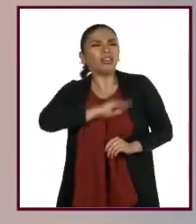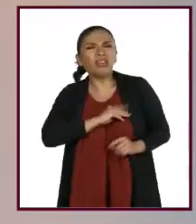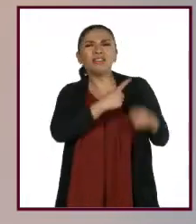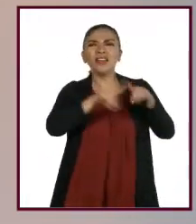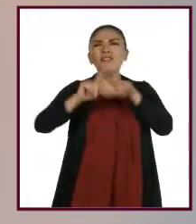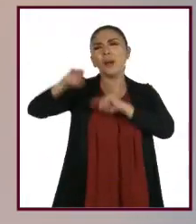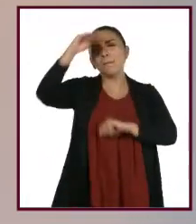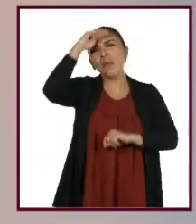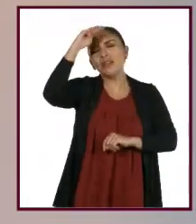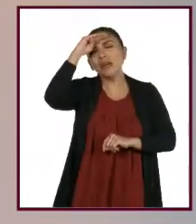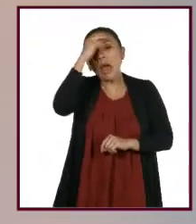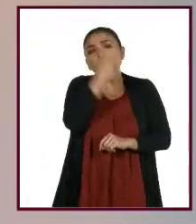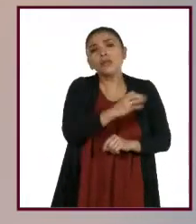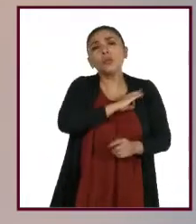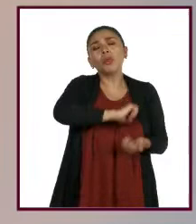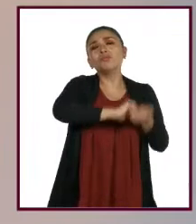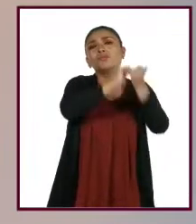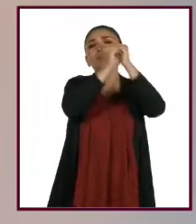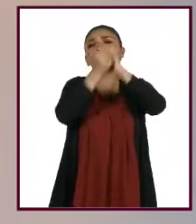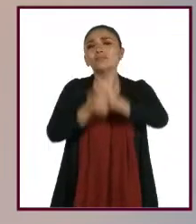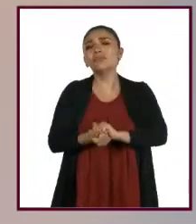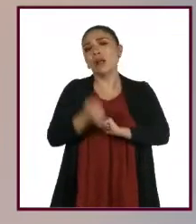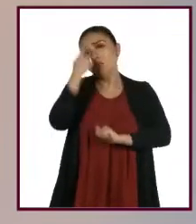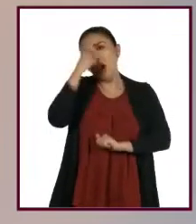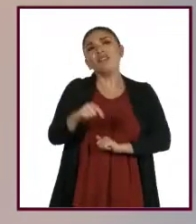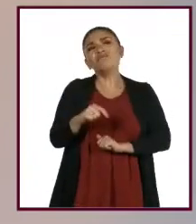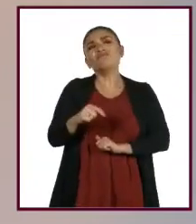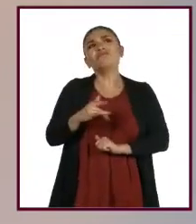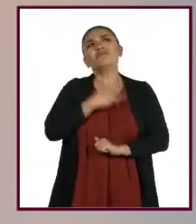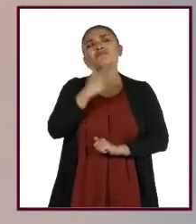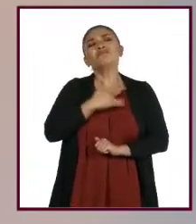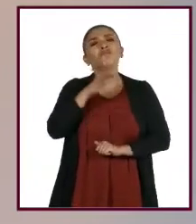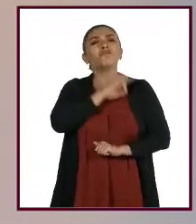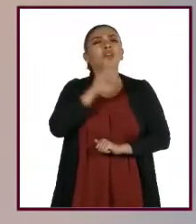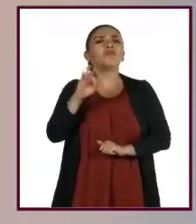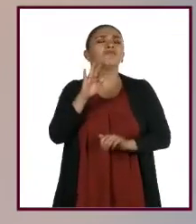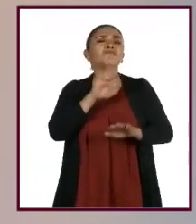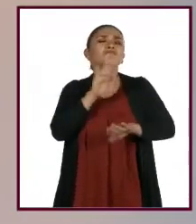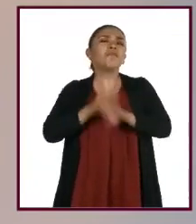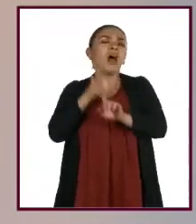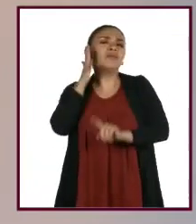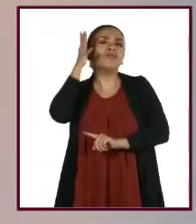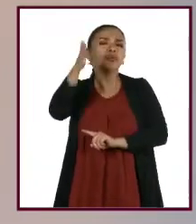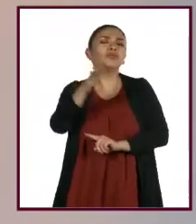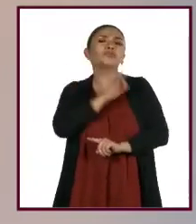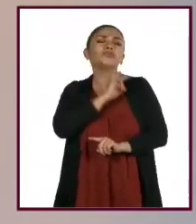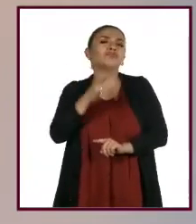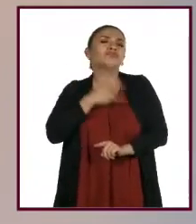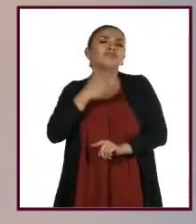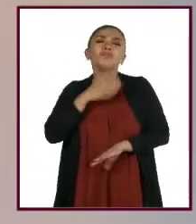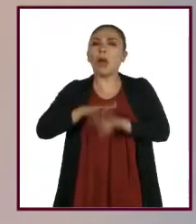los pensamientos, pudieran llegar a generar este tipo de consecuencias a largo plazo.